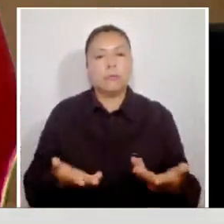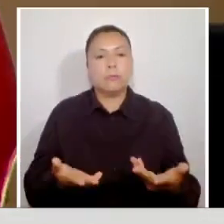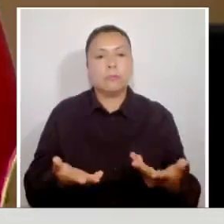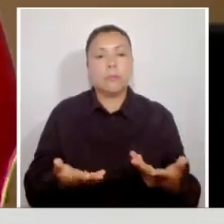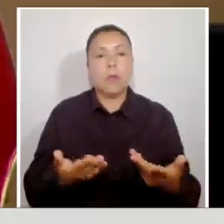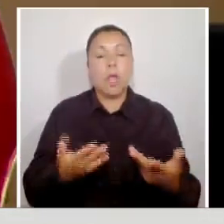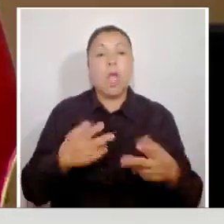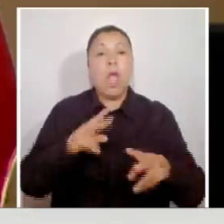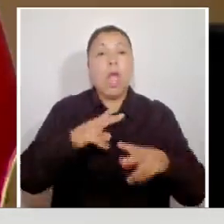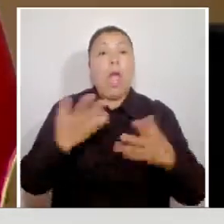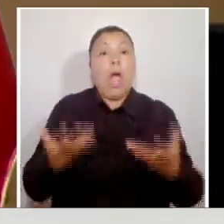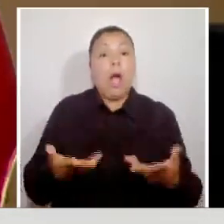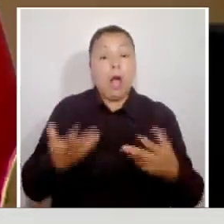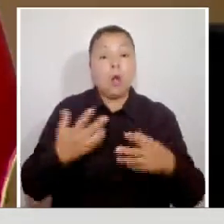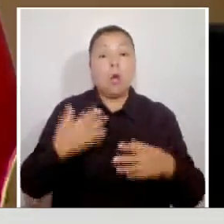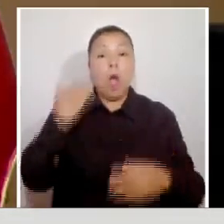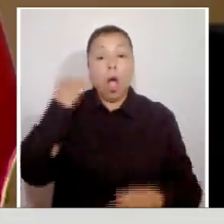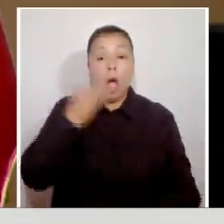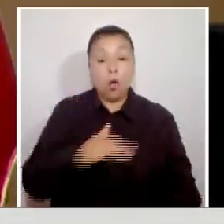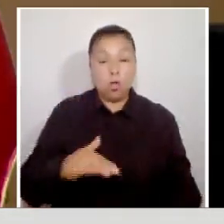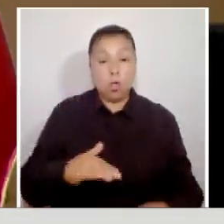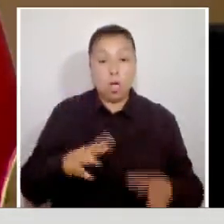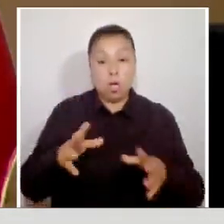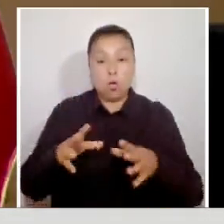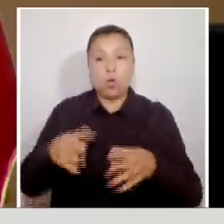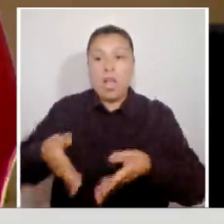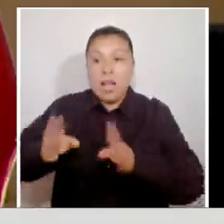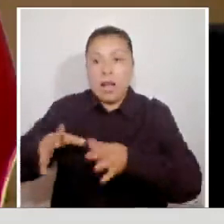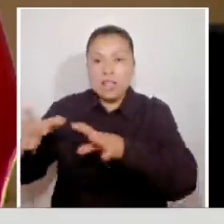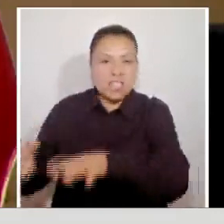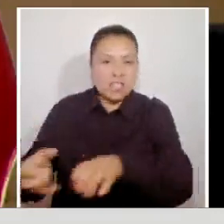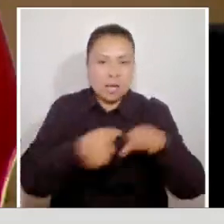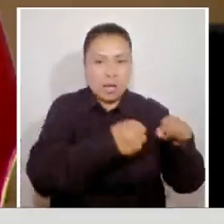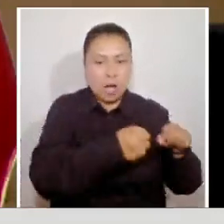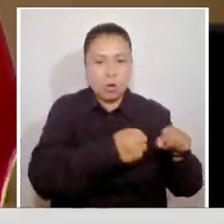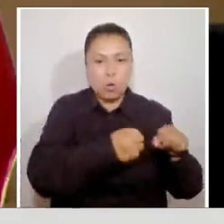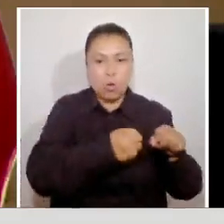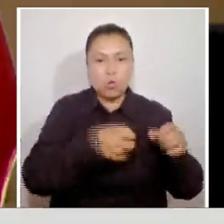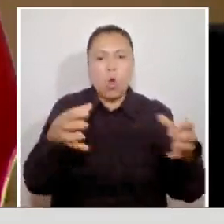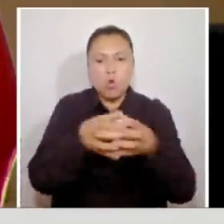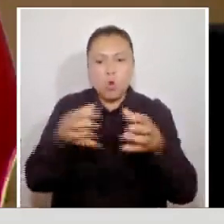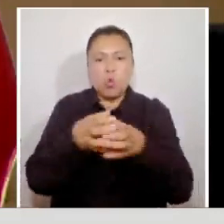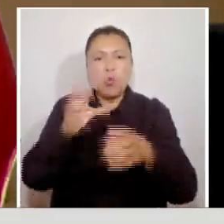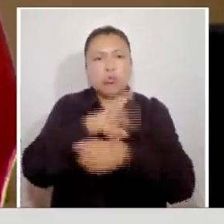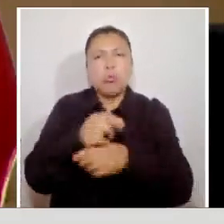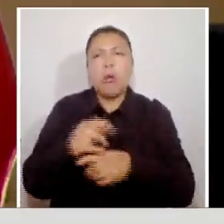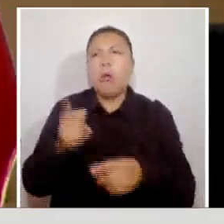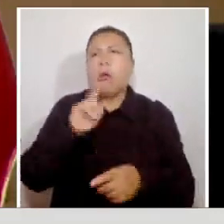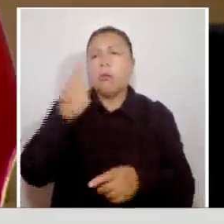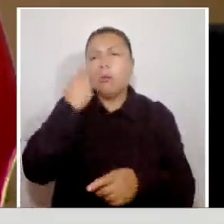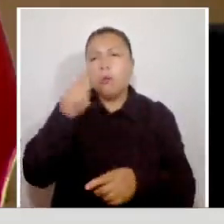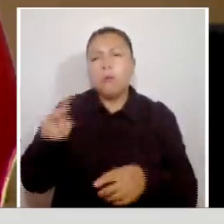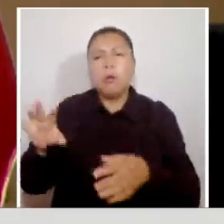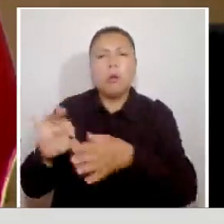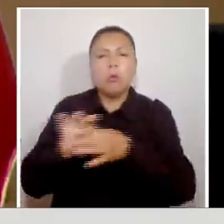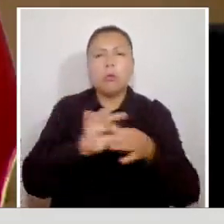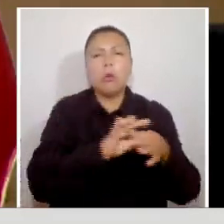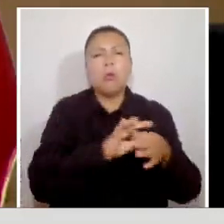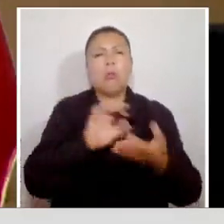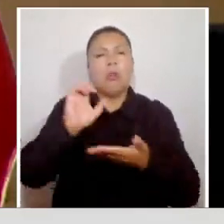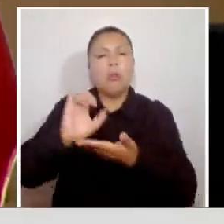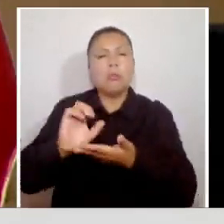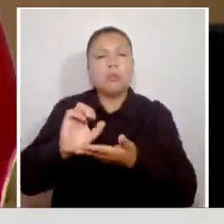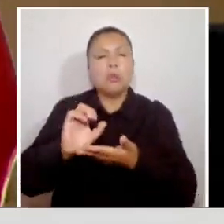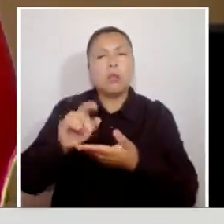de las calles sacarlos o alejarlos de las bandas No veo la razón por la cual el estado debiese estar a través de la